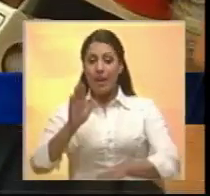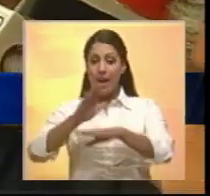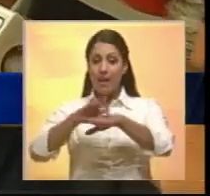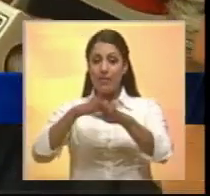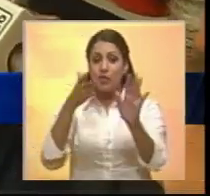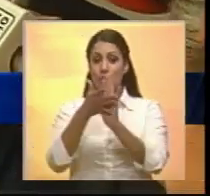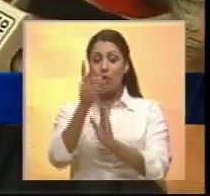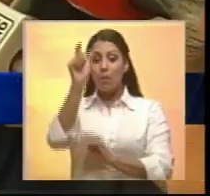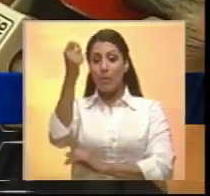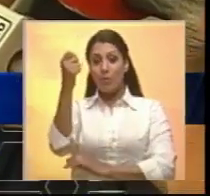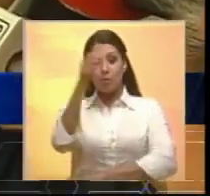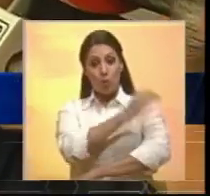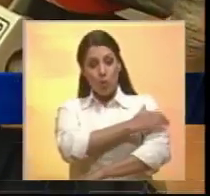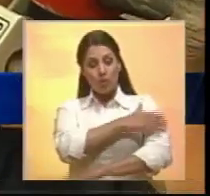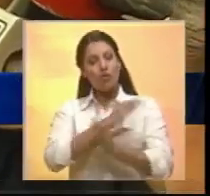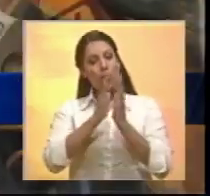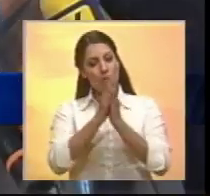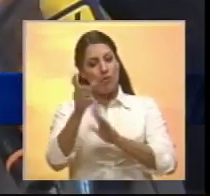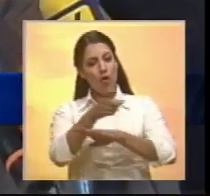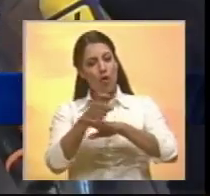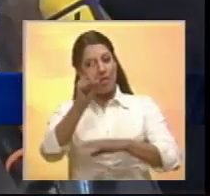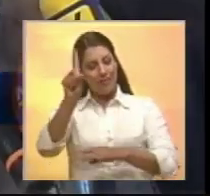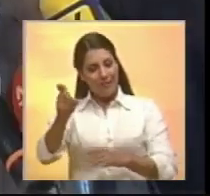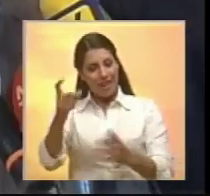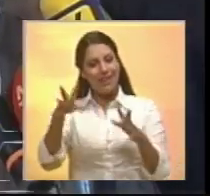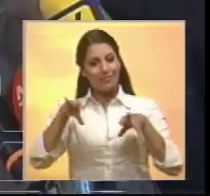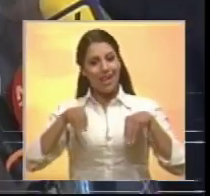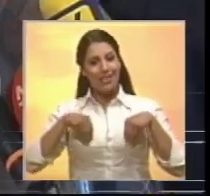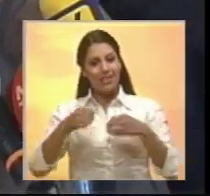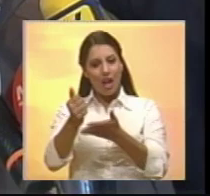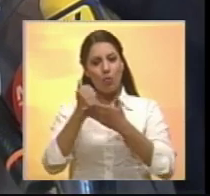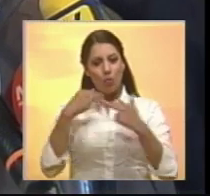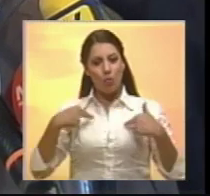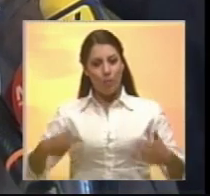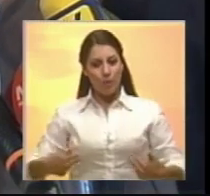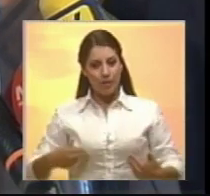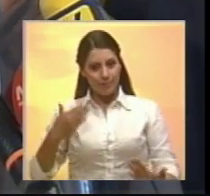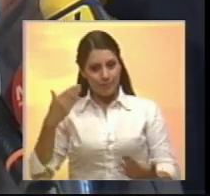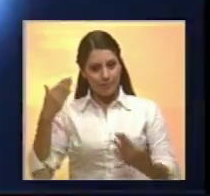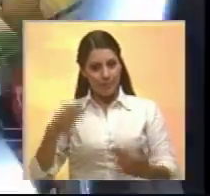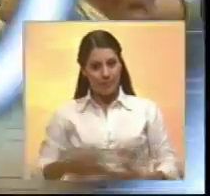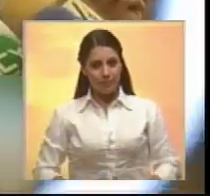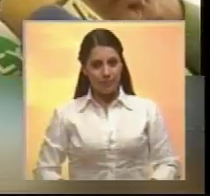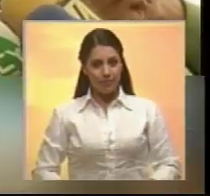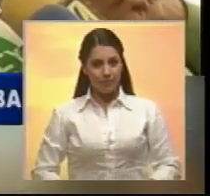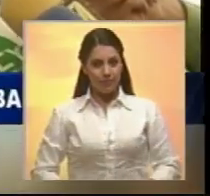Solicitud. Diputados de oposición piden al gobierno aceptar ayuda humanitaria.